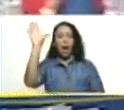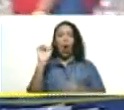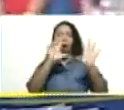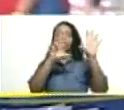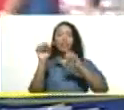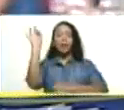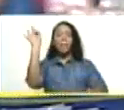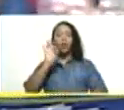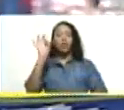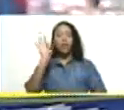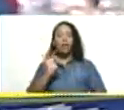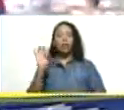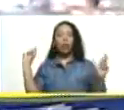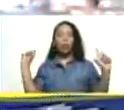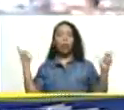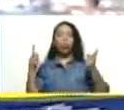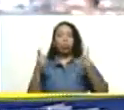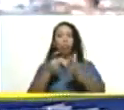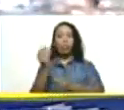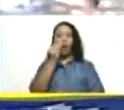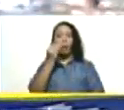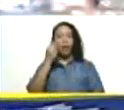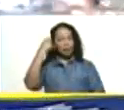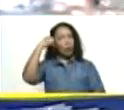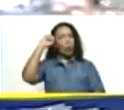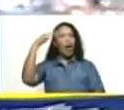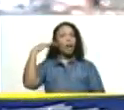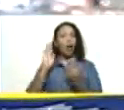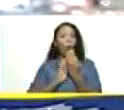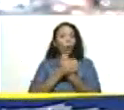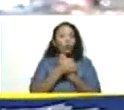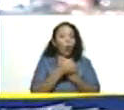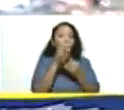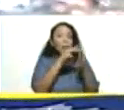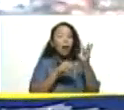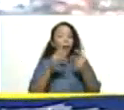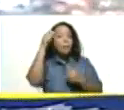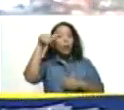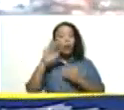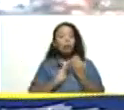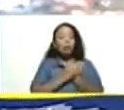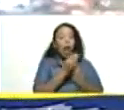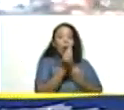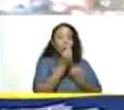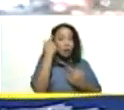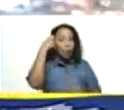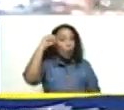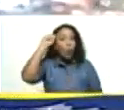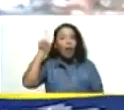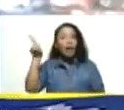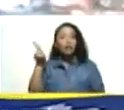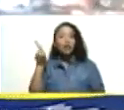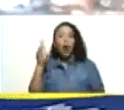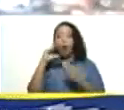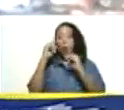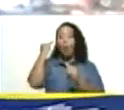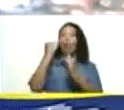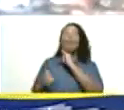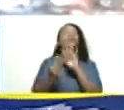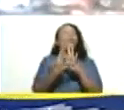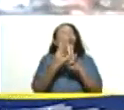80% de desabastecimiento. ¿Se acuerda cuando le escondieron todos los productos al pueblo? ¿Se acuerda cuando ellos hablaron de la última